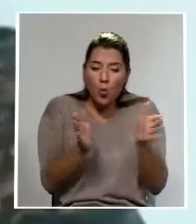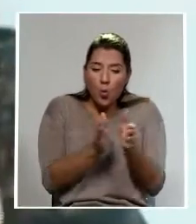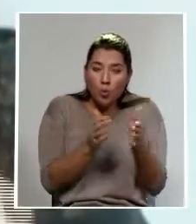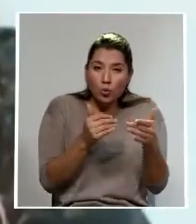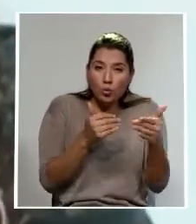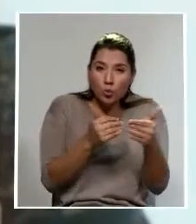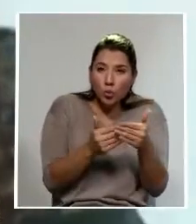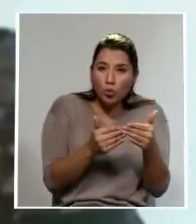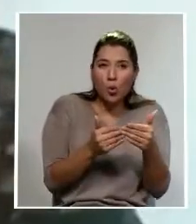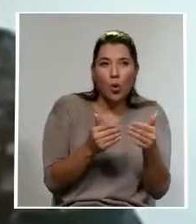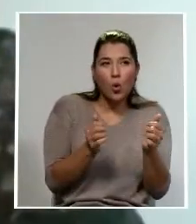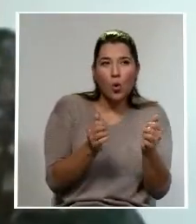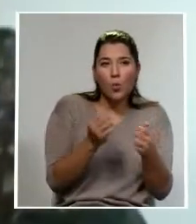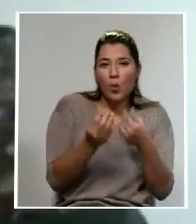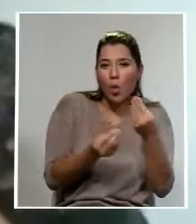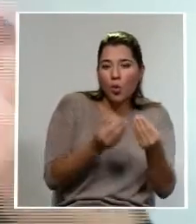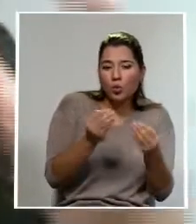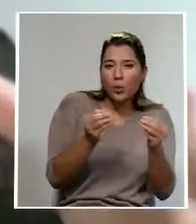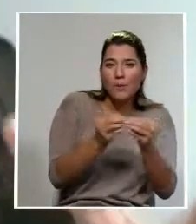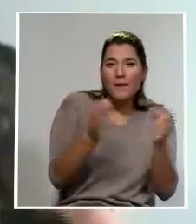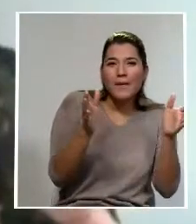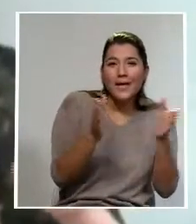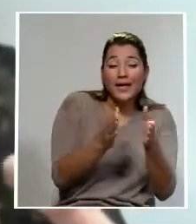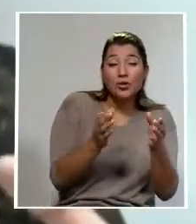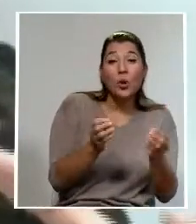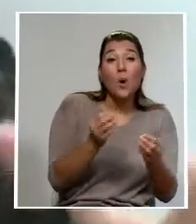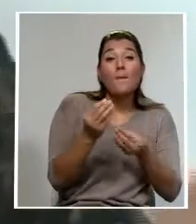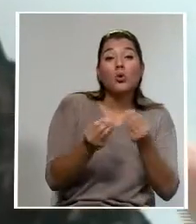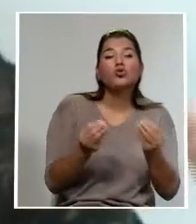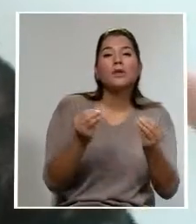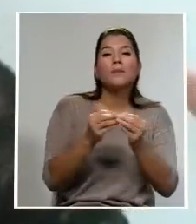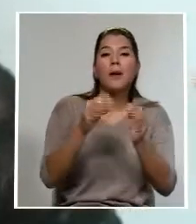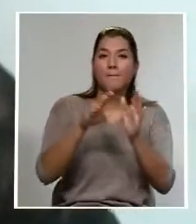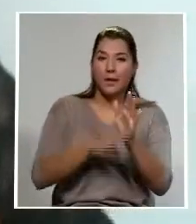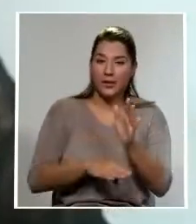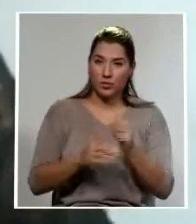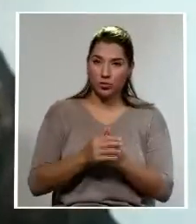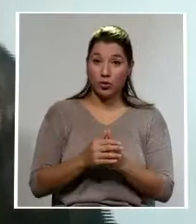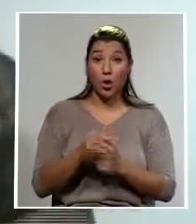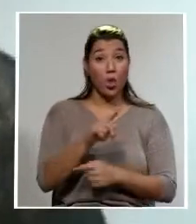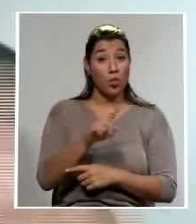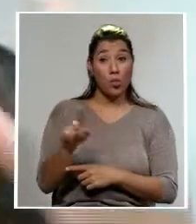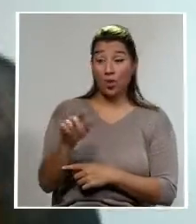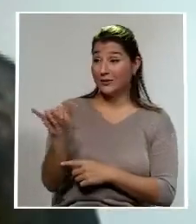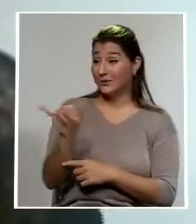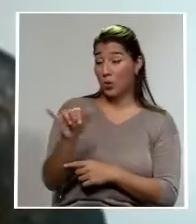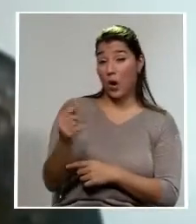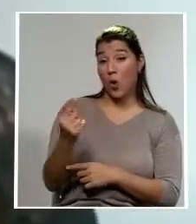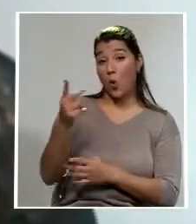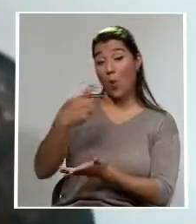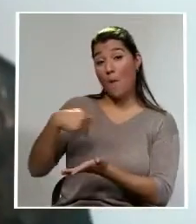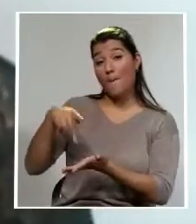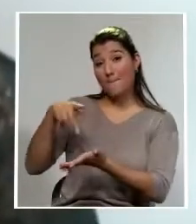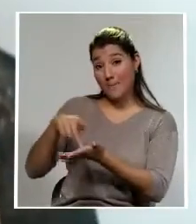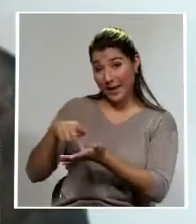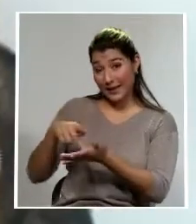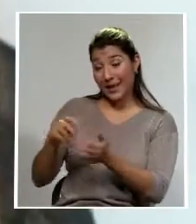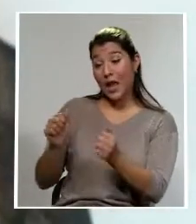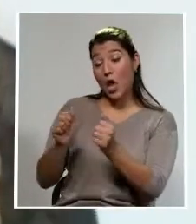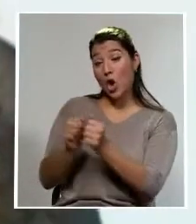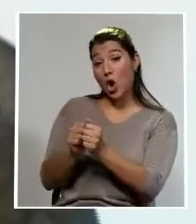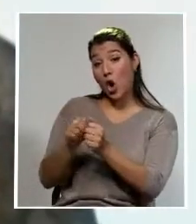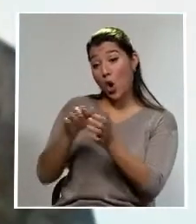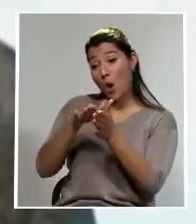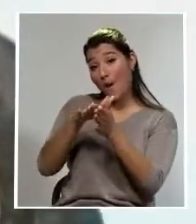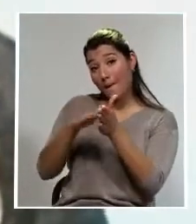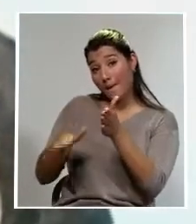costos. Ahí está la diferencia. No es lo mismo un parque solar, los costos de un parque solar que ya de por